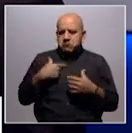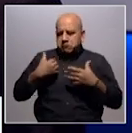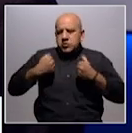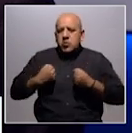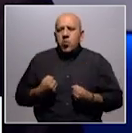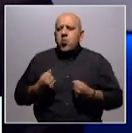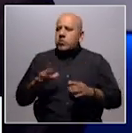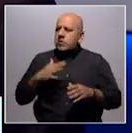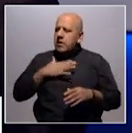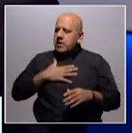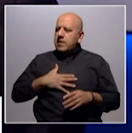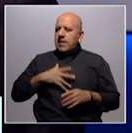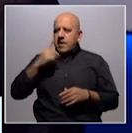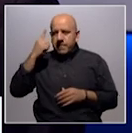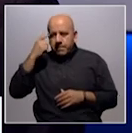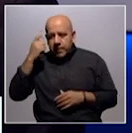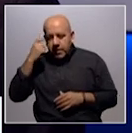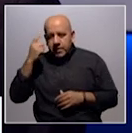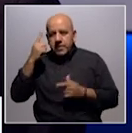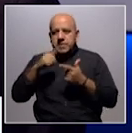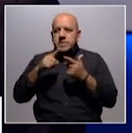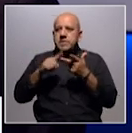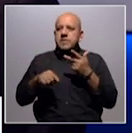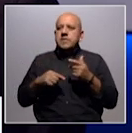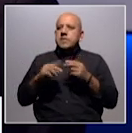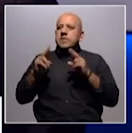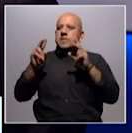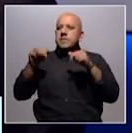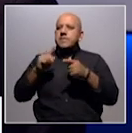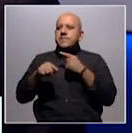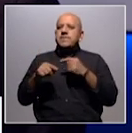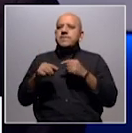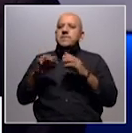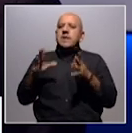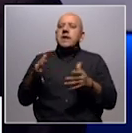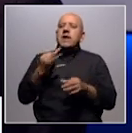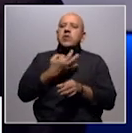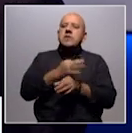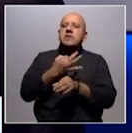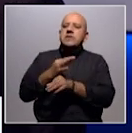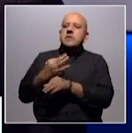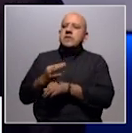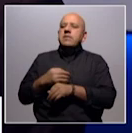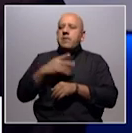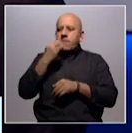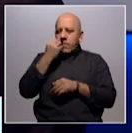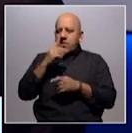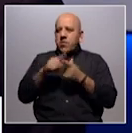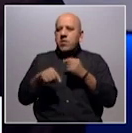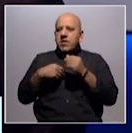ganando serenidad graduando los contenidos apreciando mejor